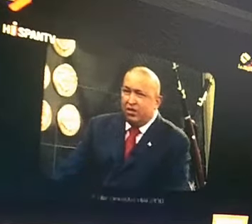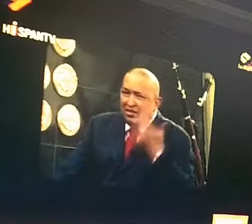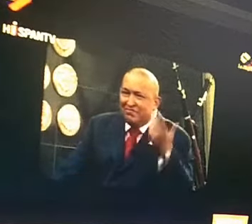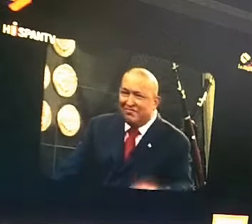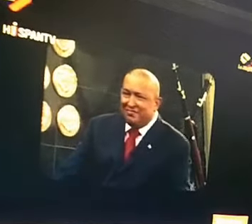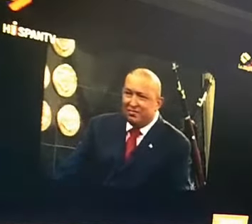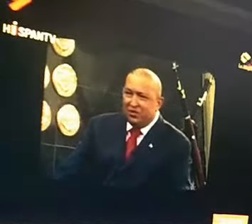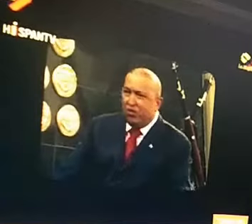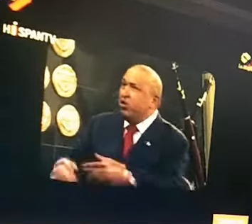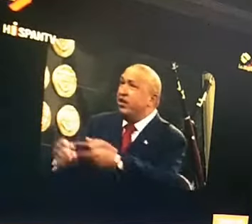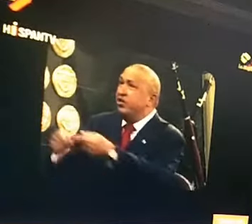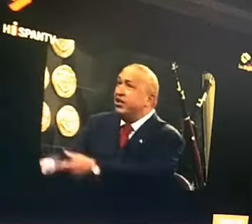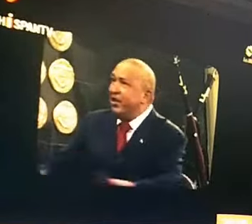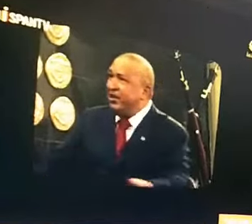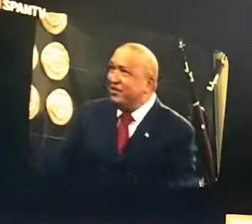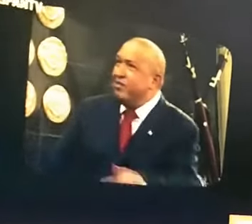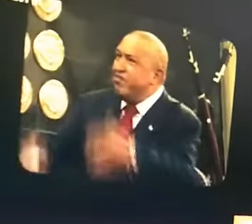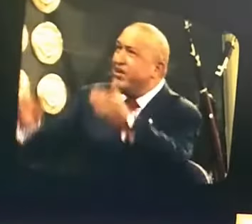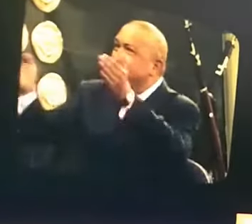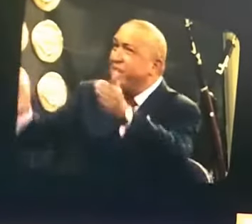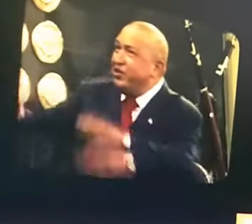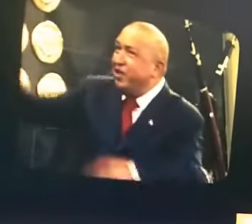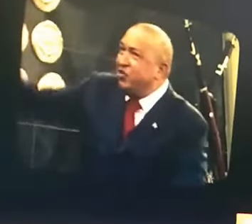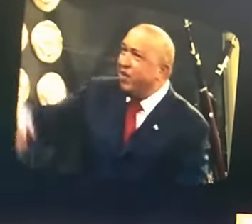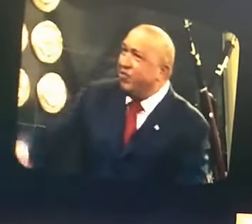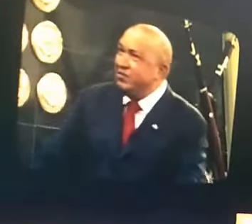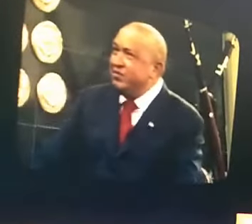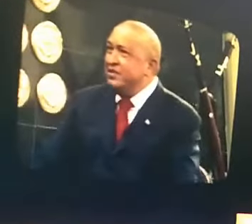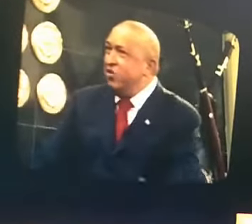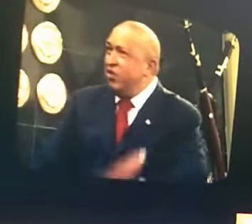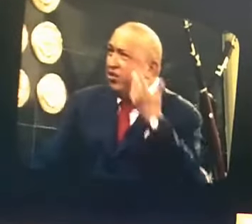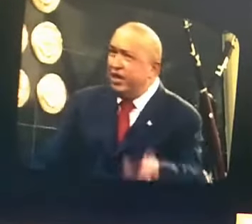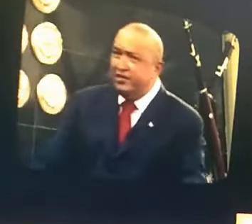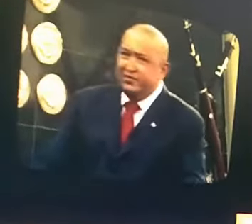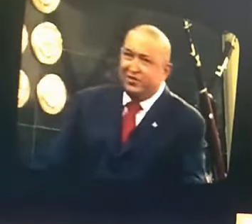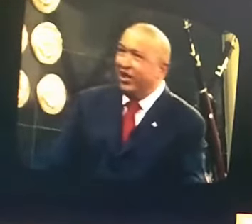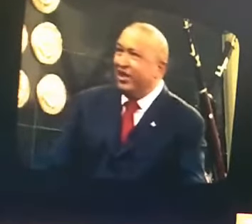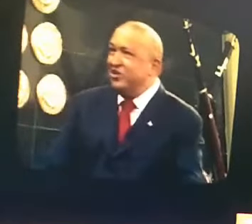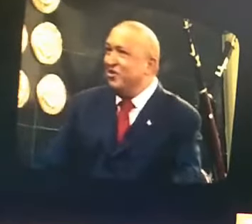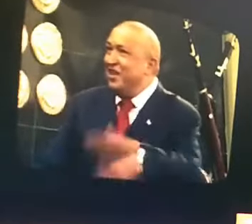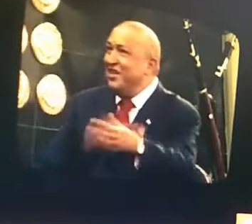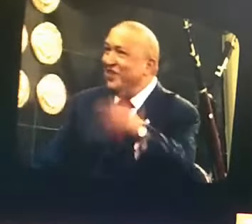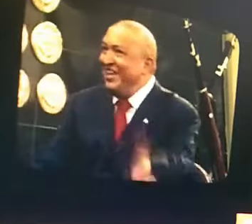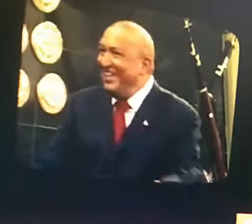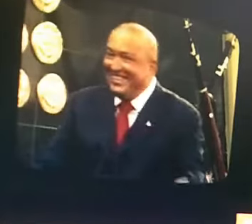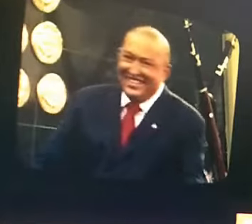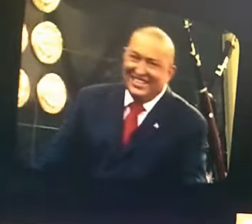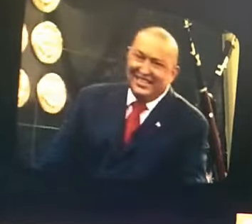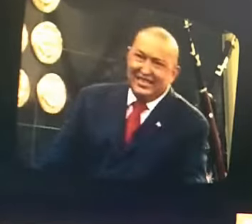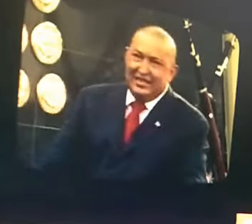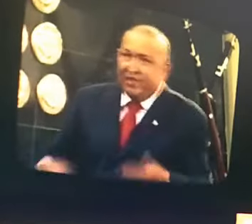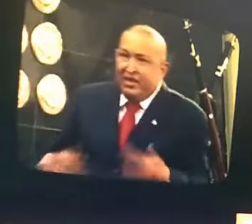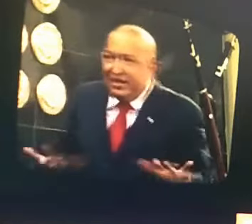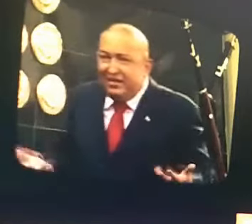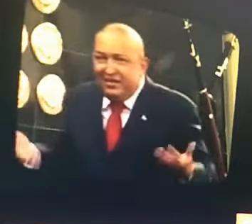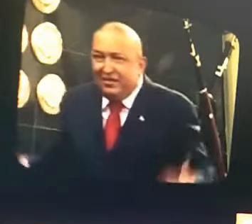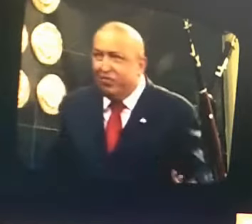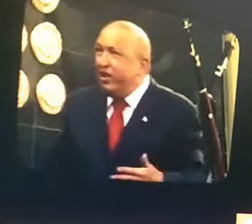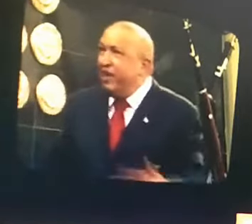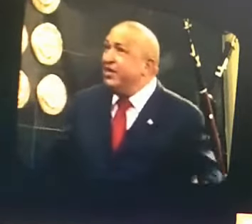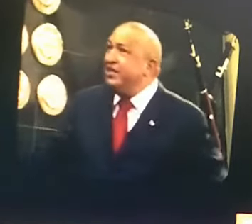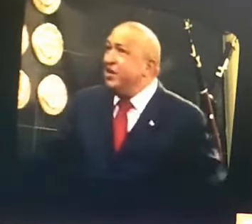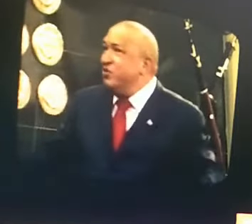Lloré. Como lloré el 12 de abril, también frente a un espejito allá en Turiano. Lloré, lloré. Como la canción, lloré, lloré. Y a mí.